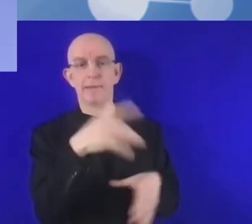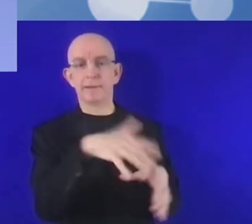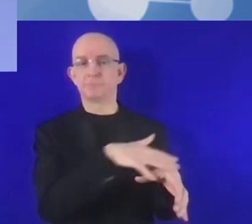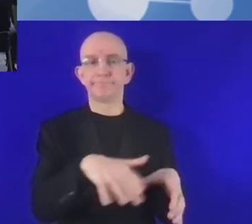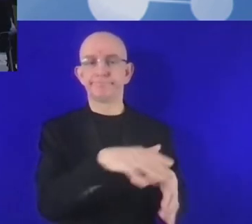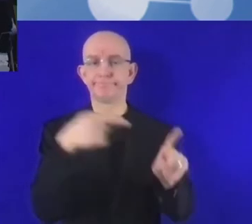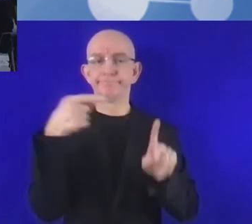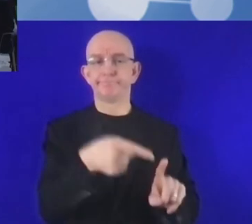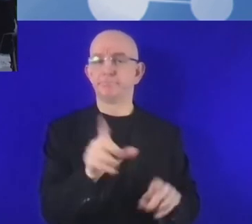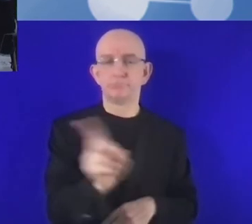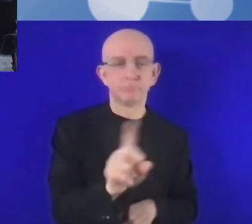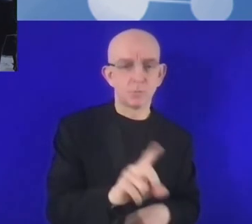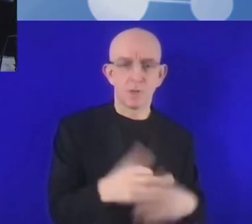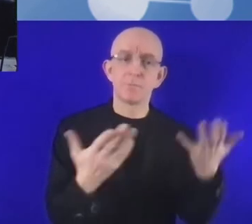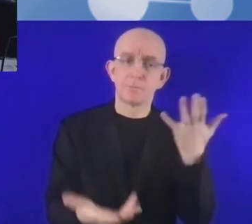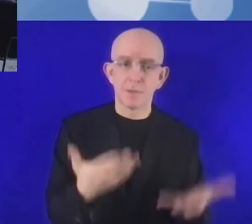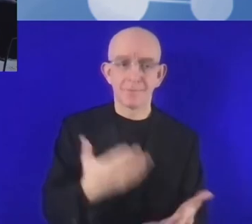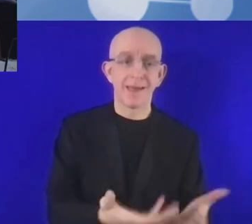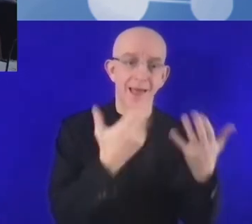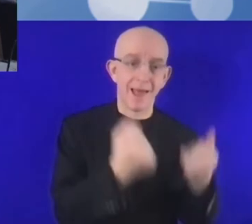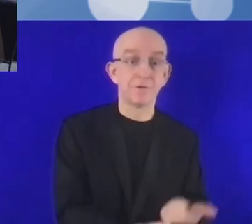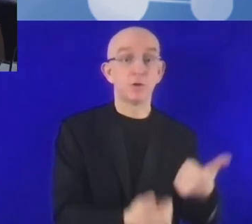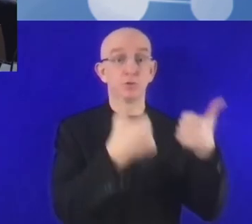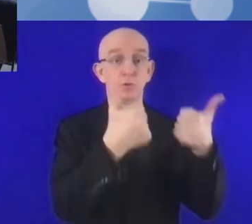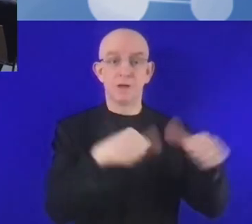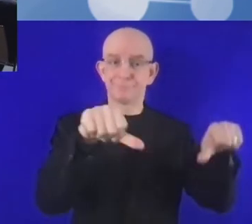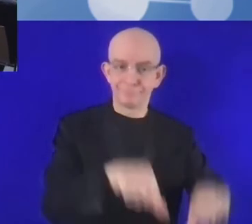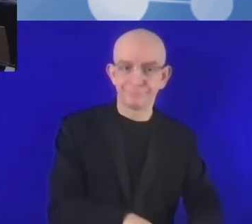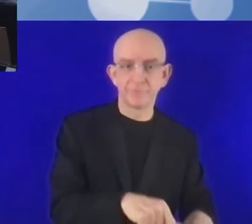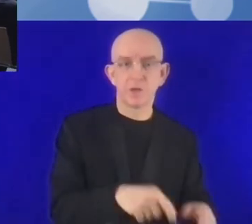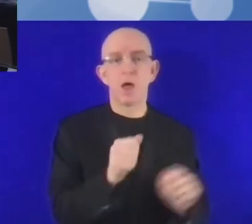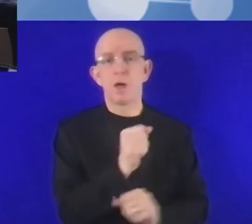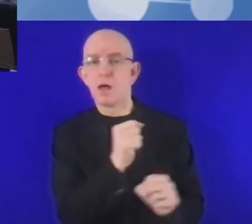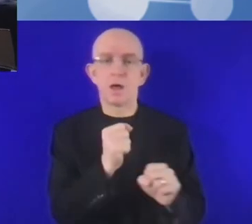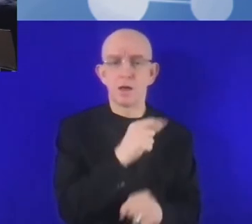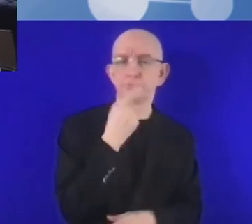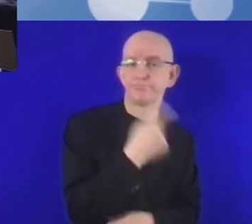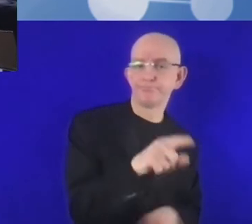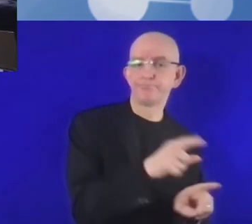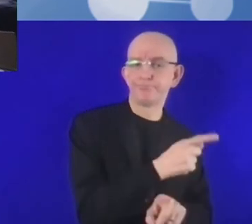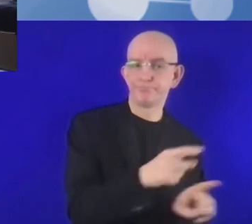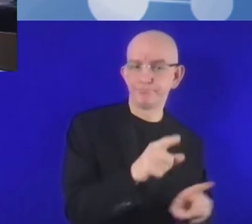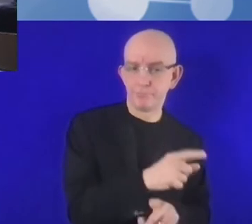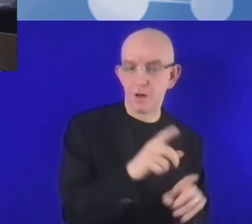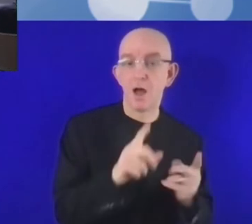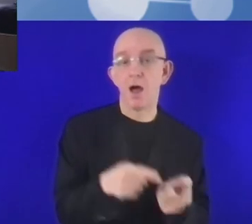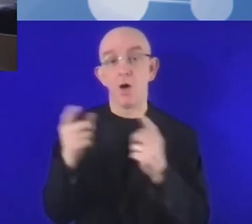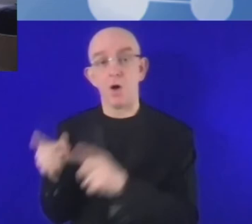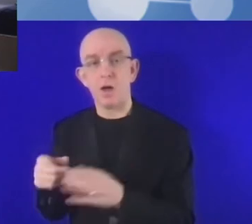música pop y al mismo tiempo podemos tener muy mala música clásica,